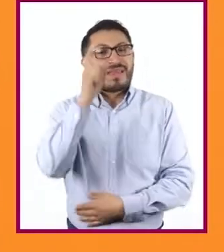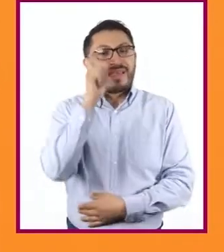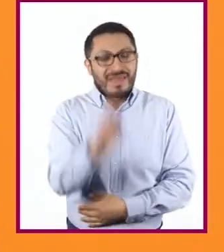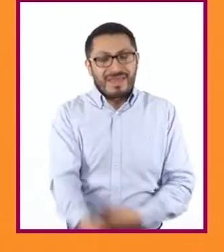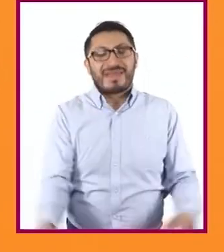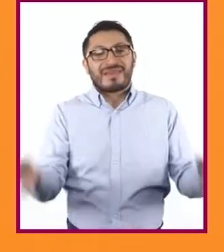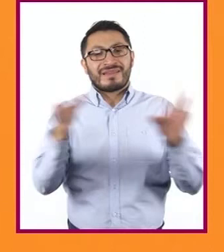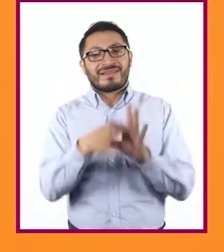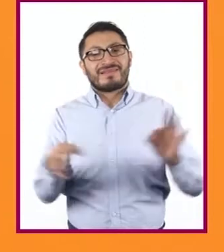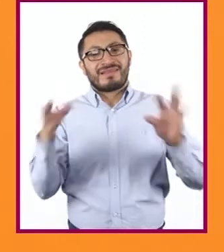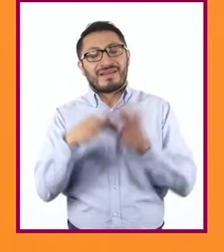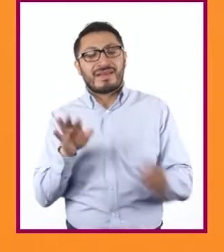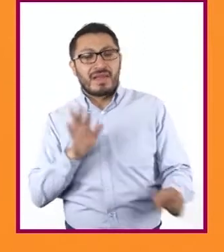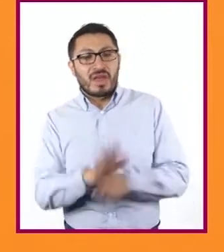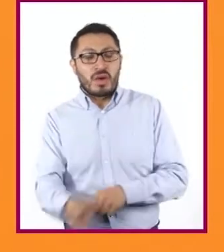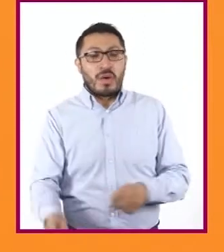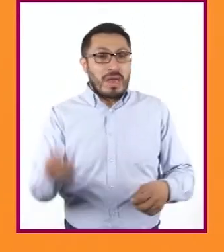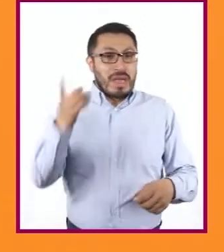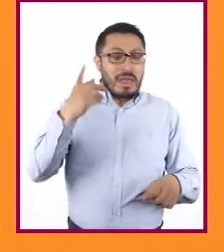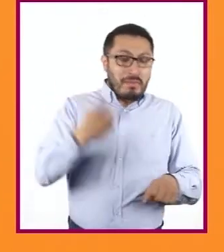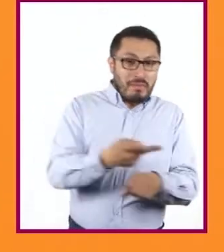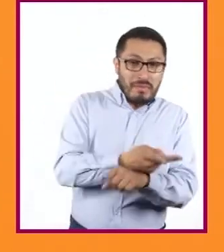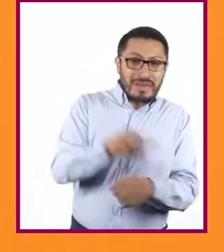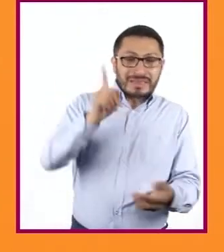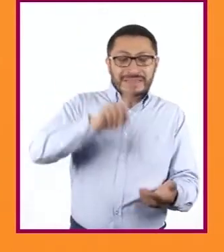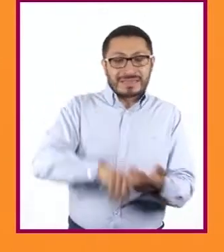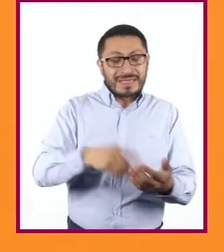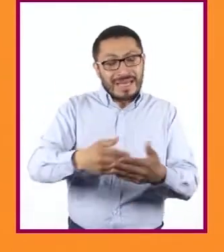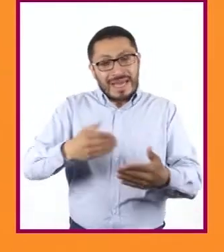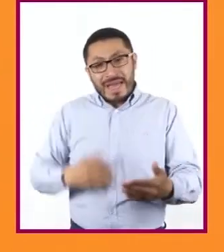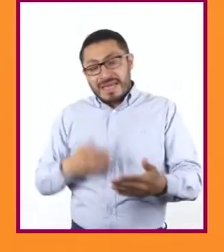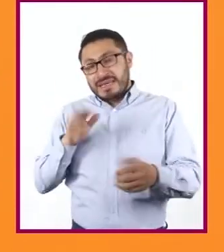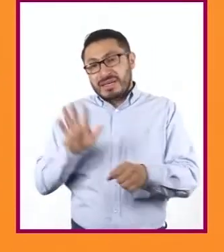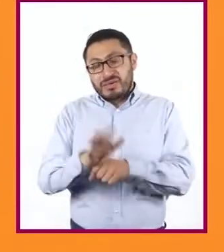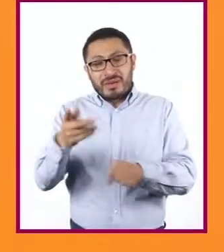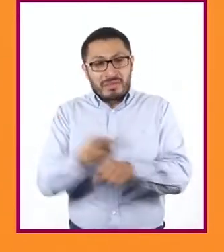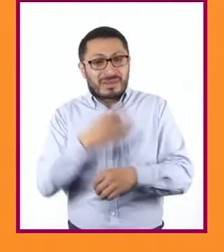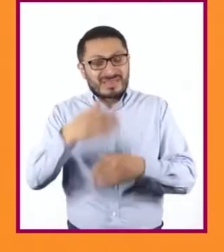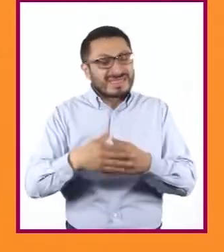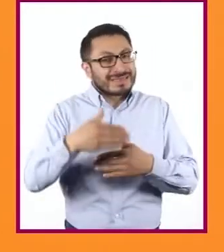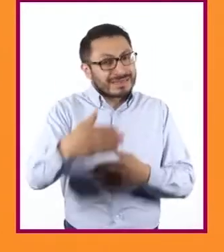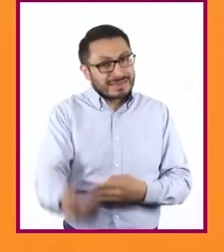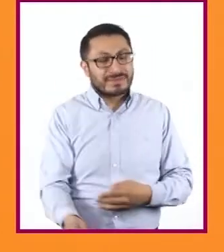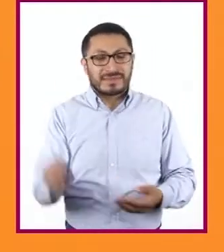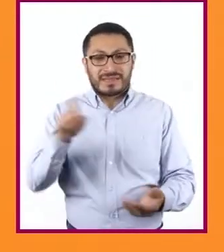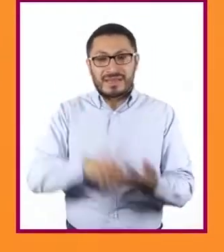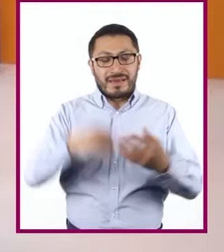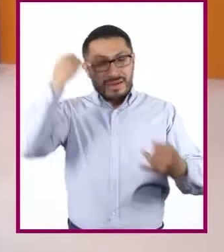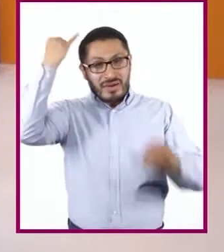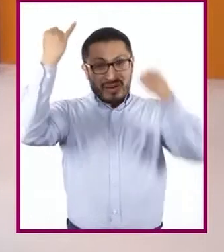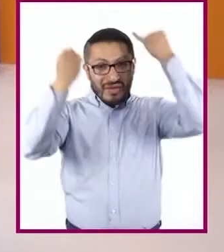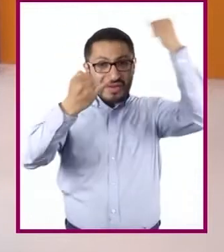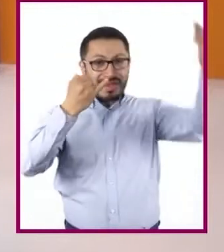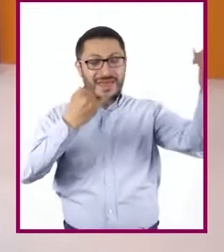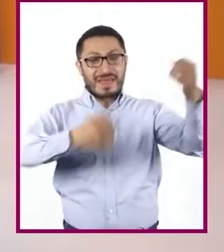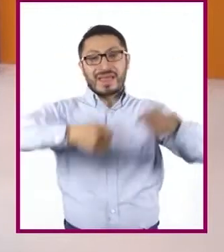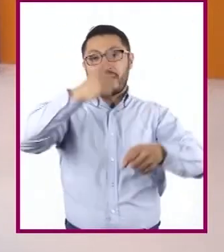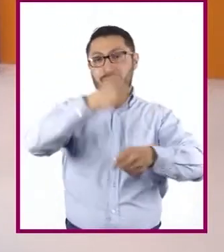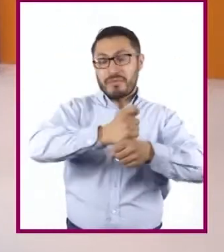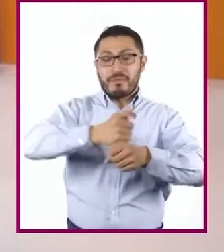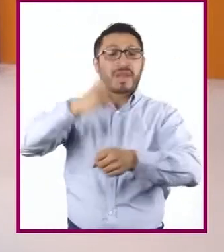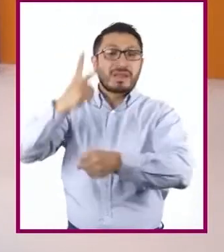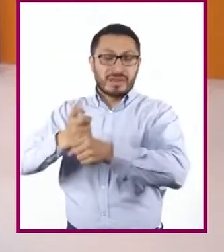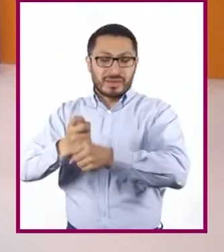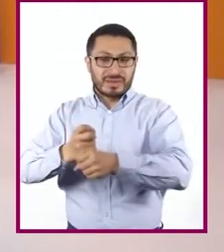las causas y consecuencias de lo que se informa en la idea principal o en otras secundarias. Las ideas secundarias por